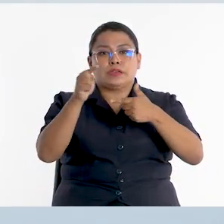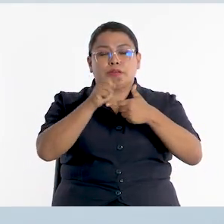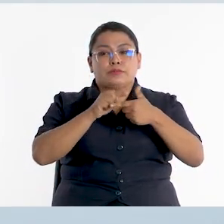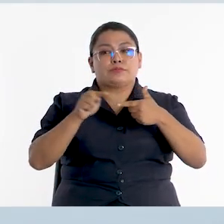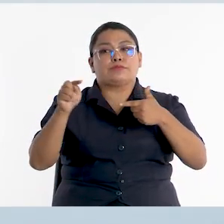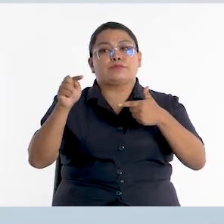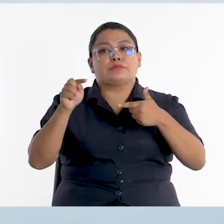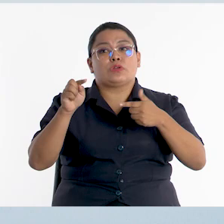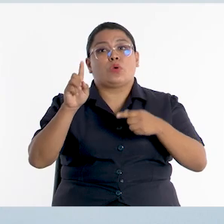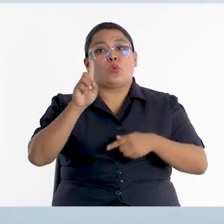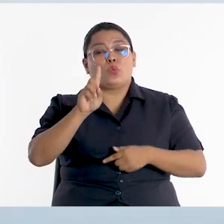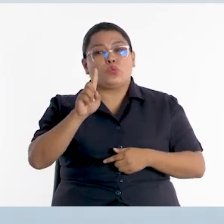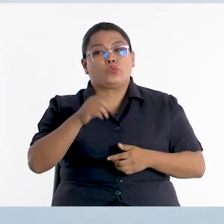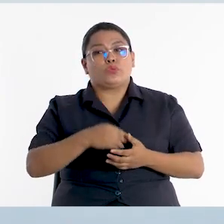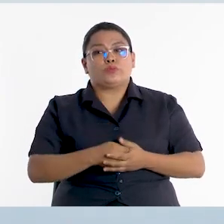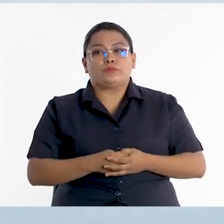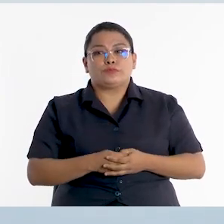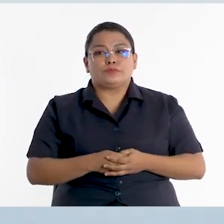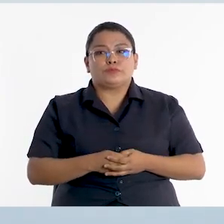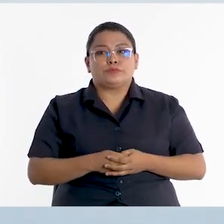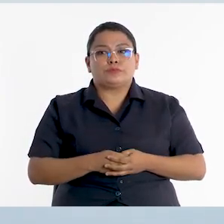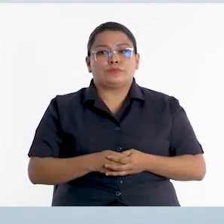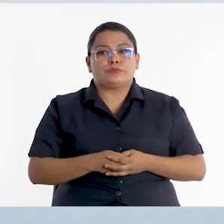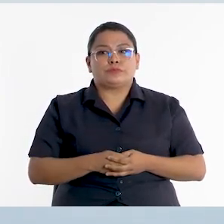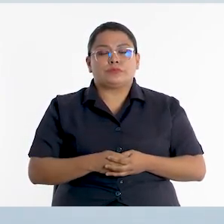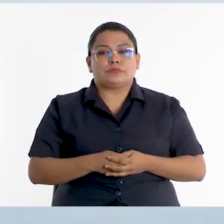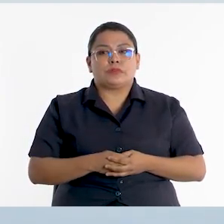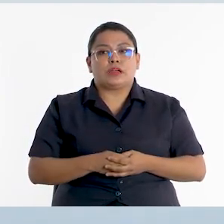Multiplicamos el divisor por 1.